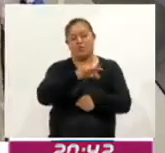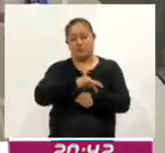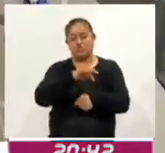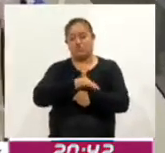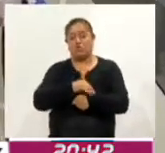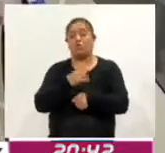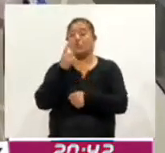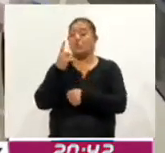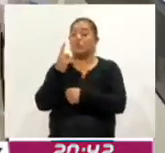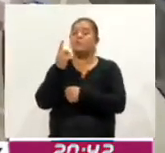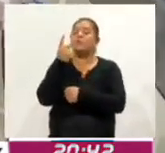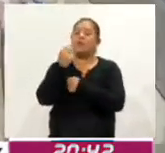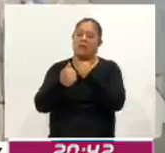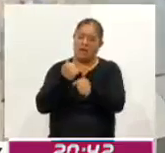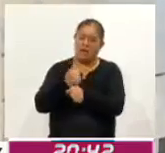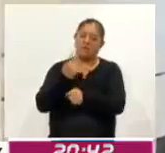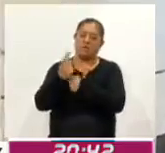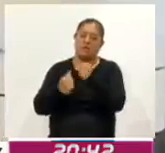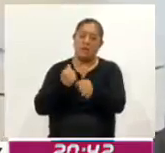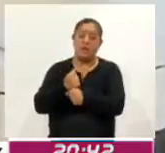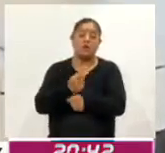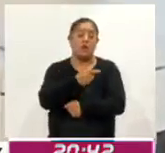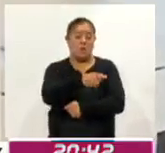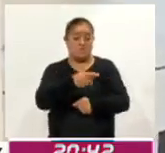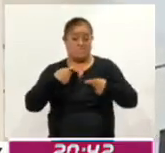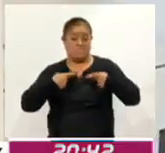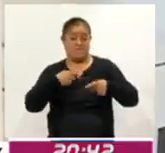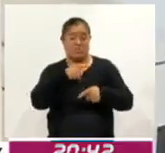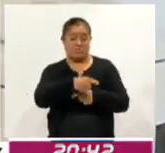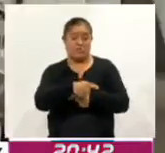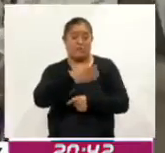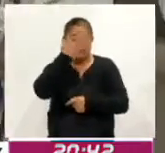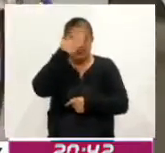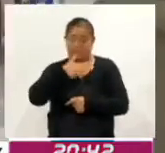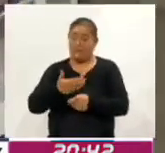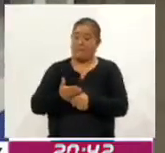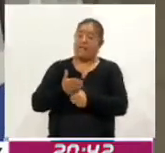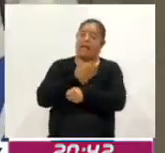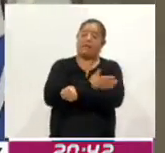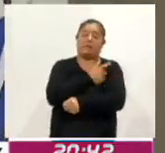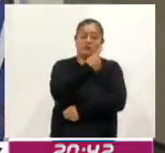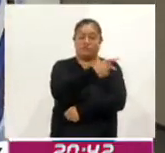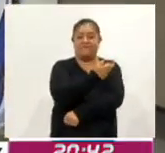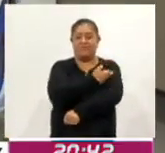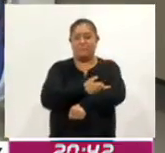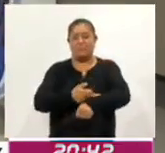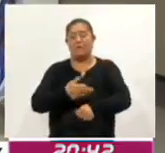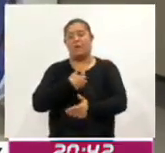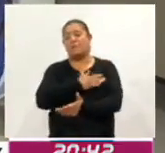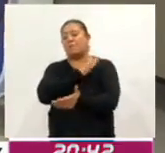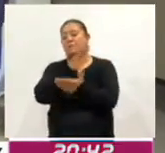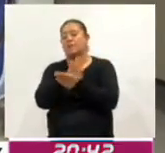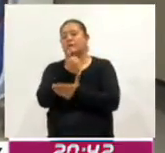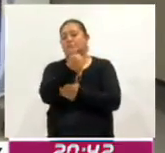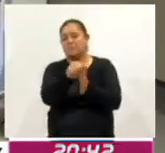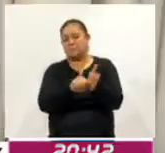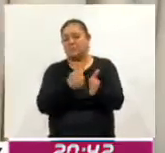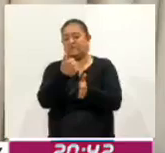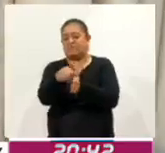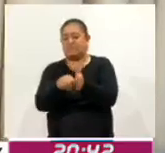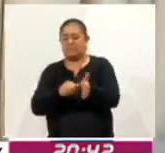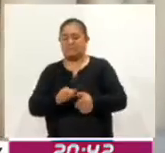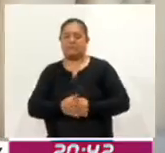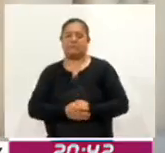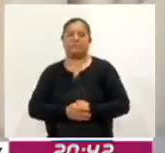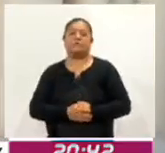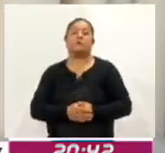una vez al año y en pacientes que tienen algún antecedente familiar, hacer la visita al menos cada 6 meses. Para Corazón